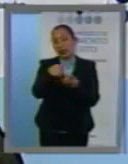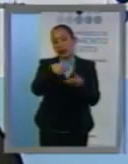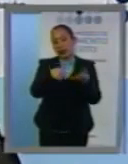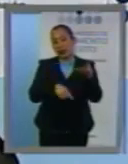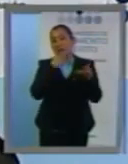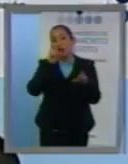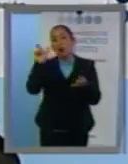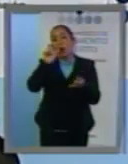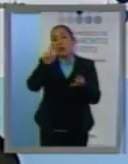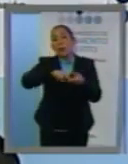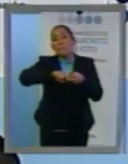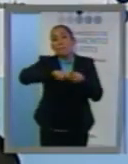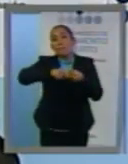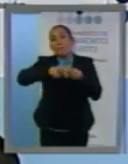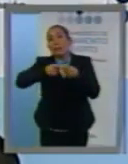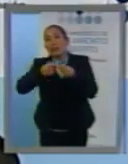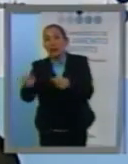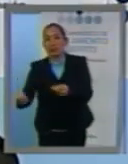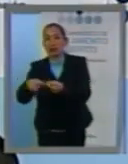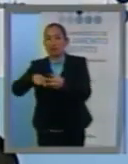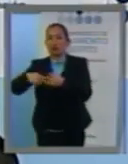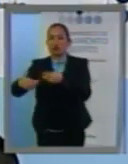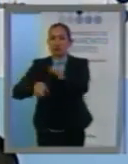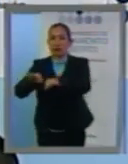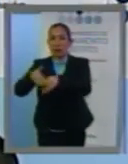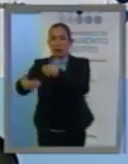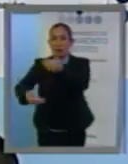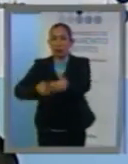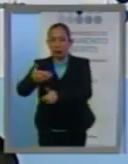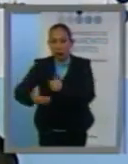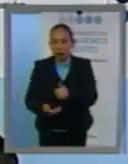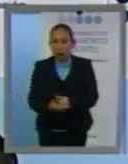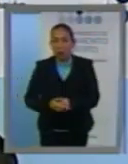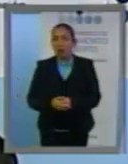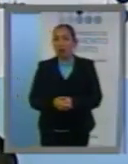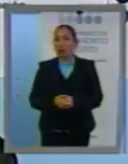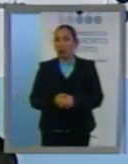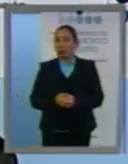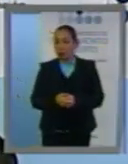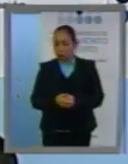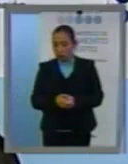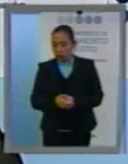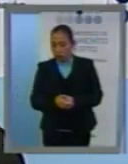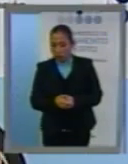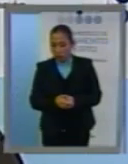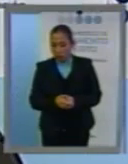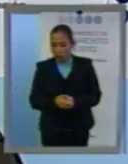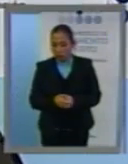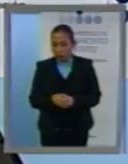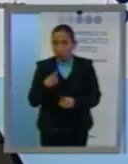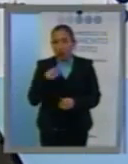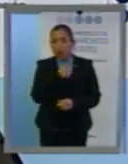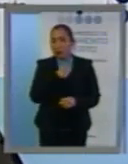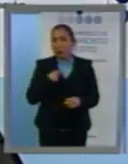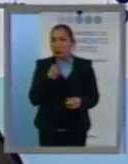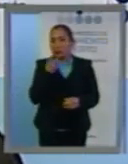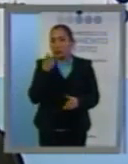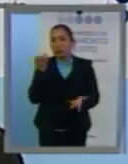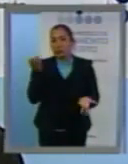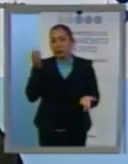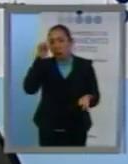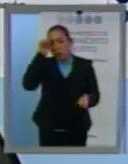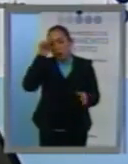señala cuándo deben entrar en operación. Yo estimo que para mediados del año próximo estará todo funcionando, pero habrá que aterrizarlo, habrá